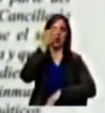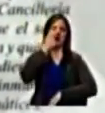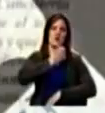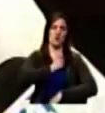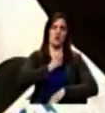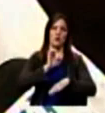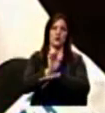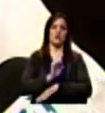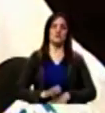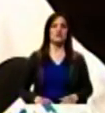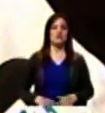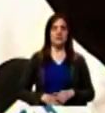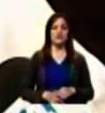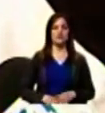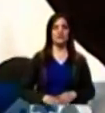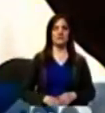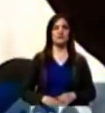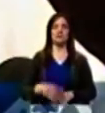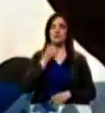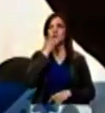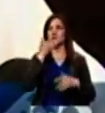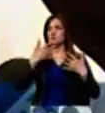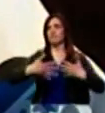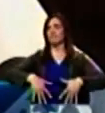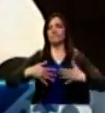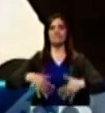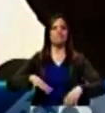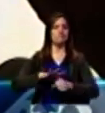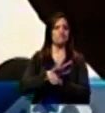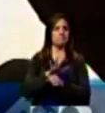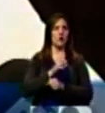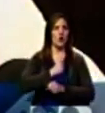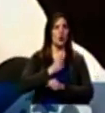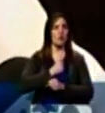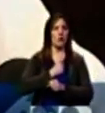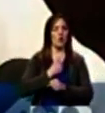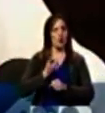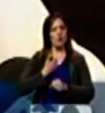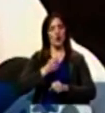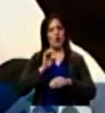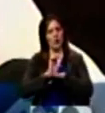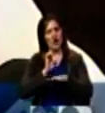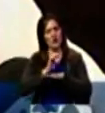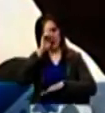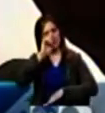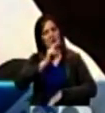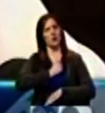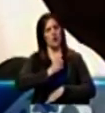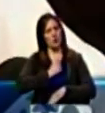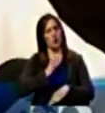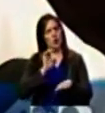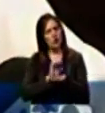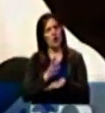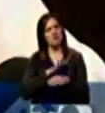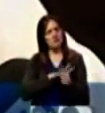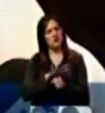intereses del Ecuador. Este es un error muy grave que afecta la soberanía nacional, que afecta la dignidad nacional,